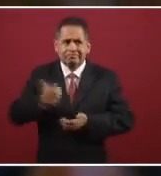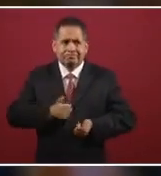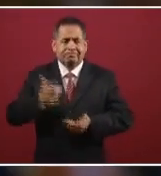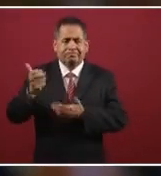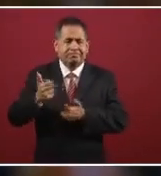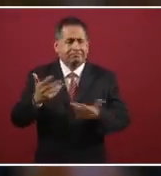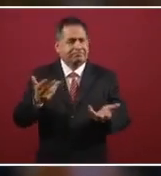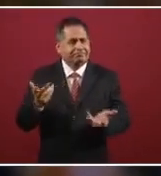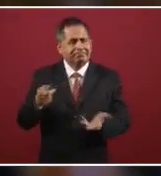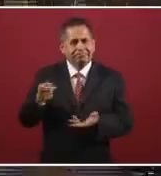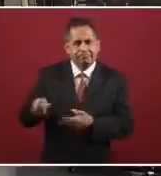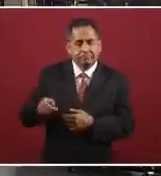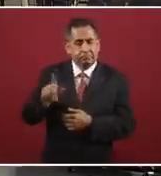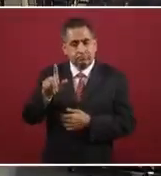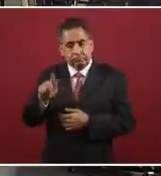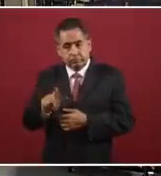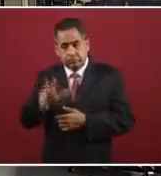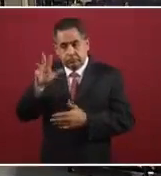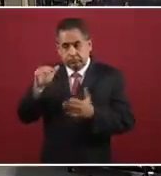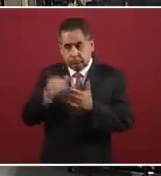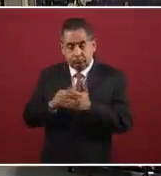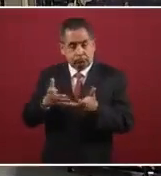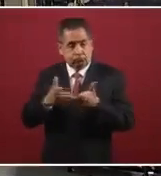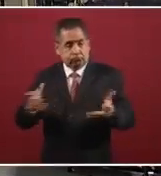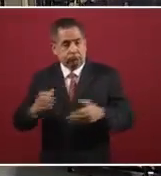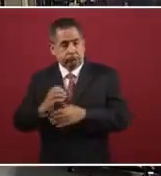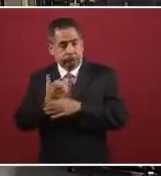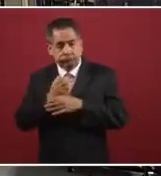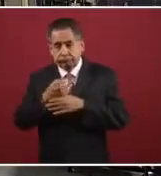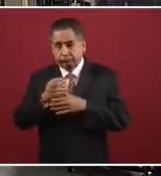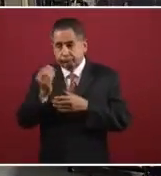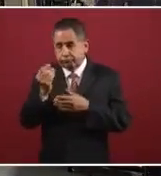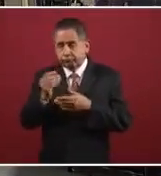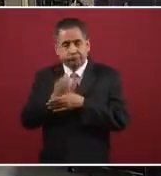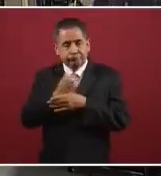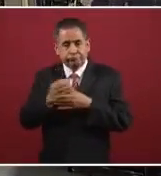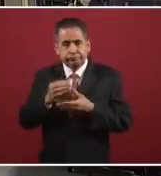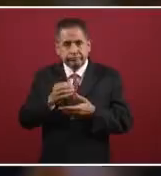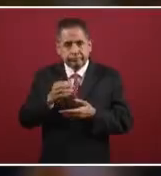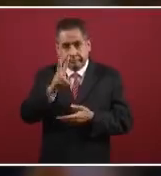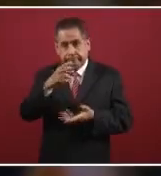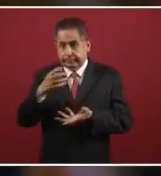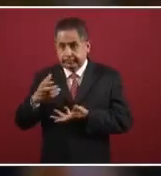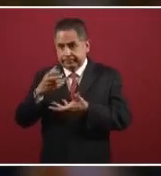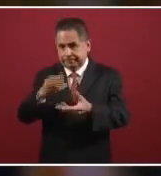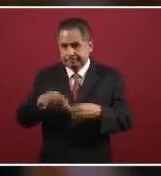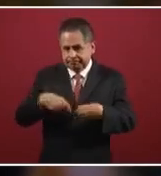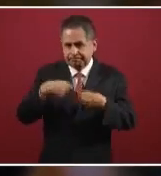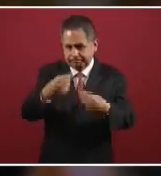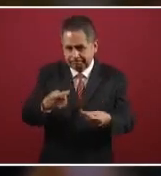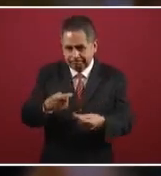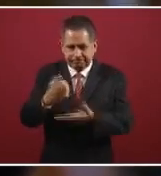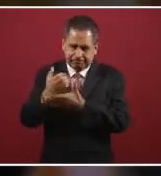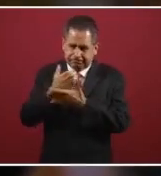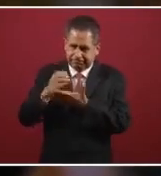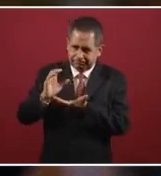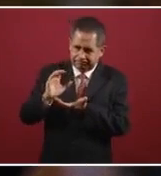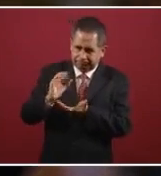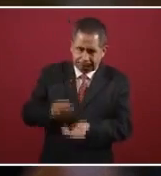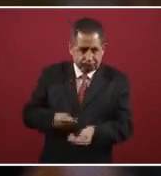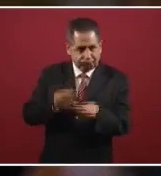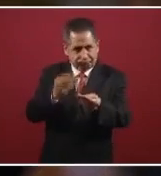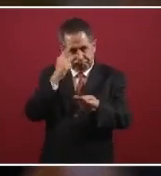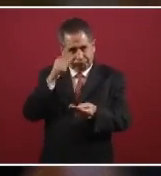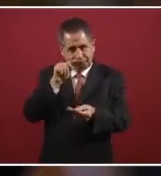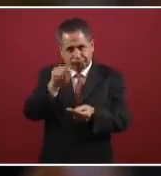cultivos, 75 mil hectáreas de café, que por cierto le enviaron café, me va a permitir entregarle personalmente el